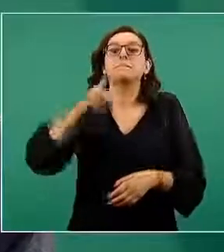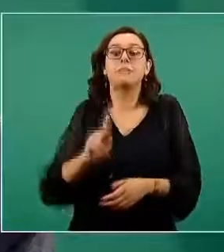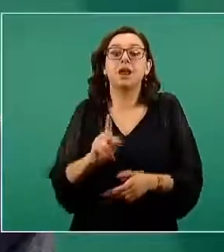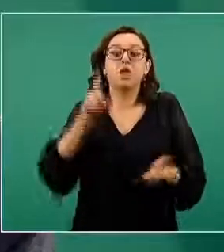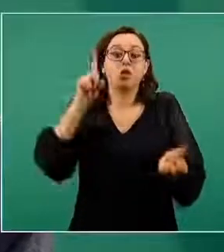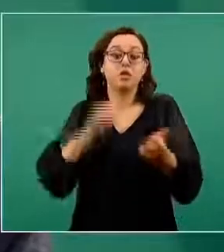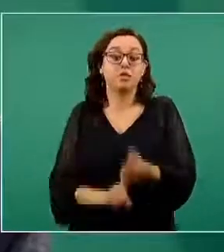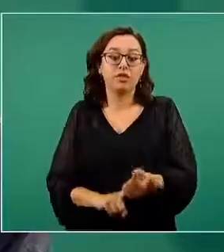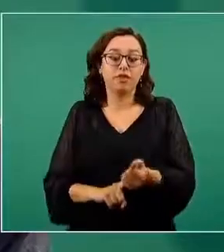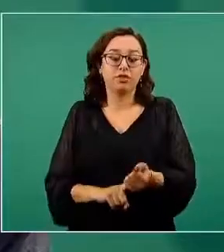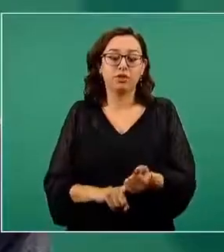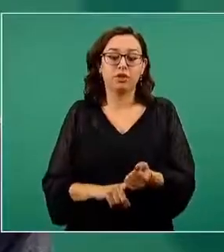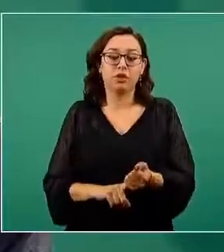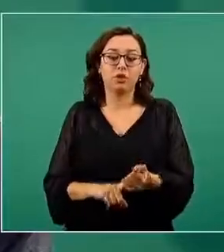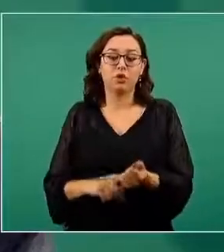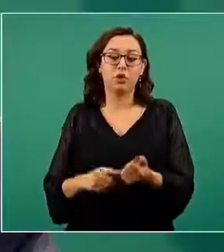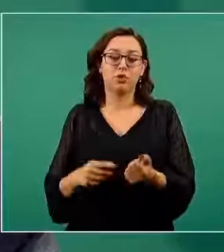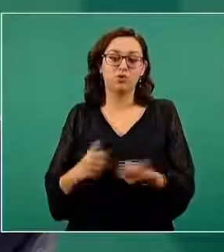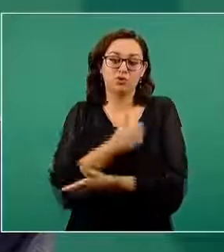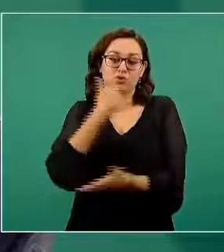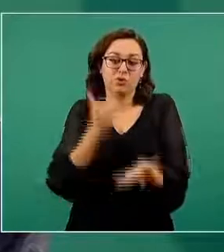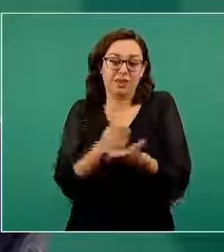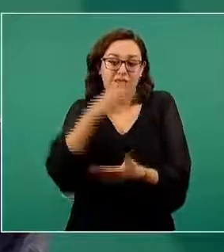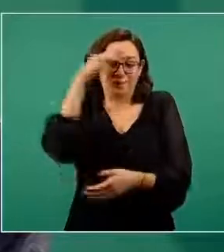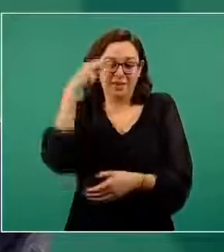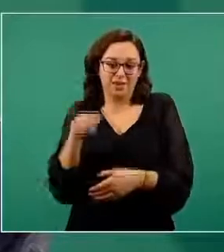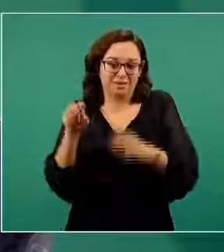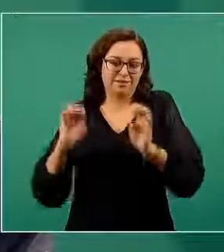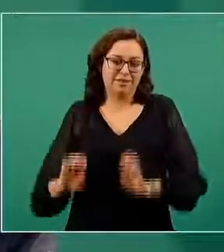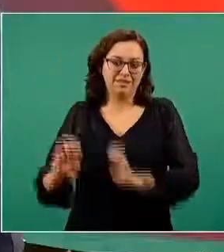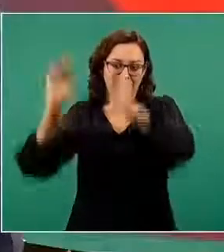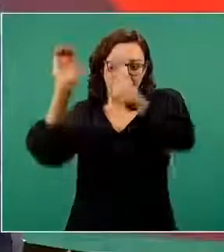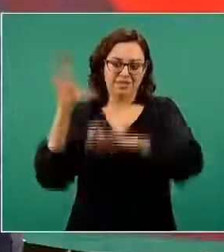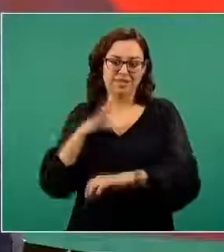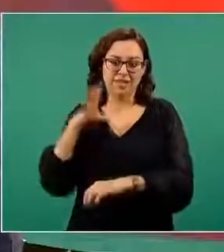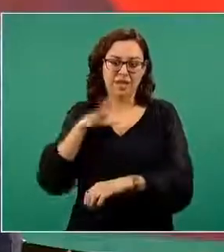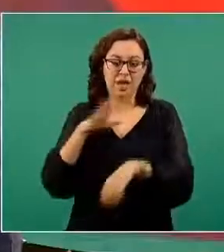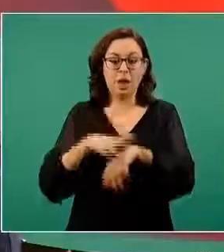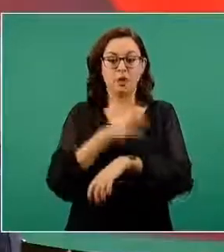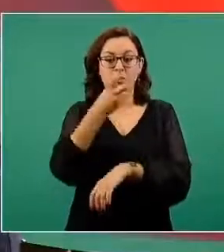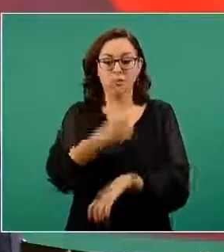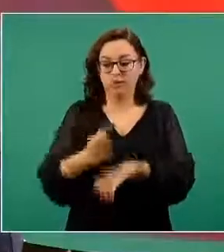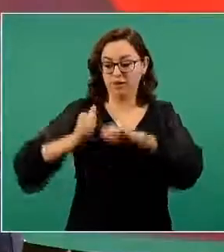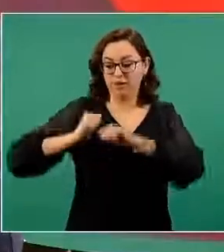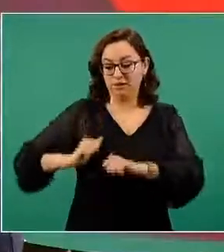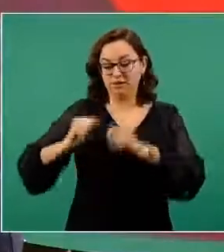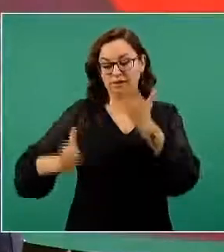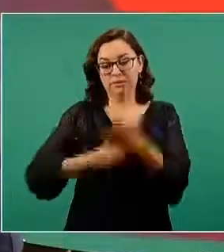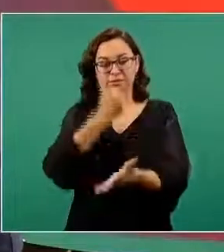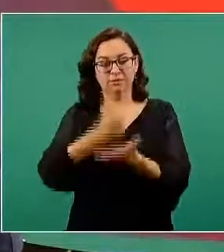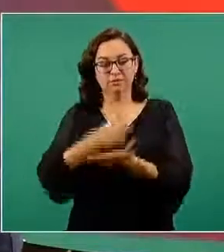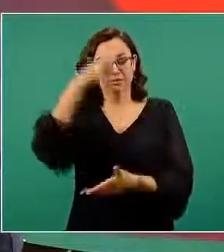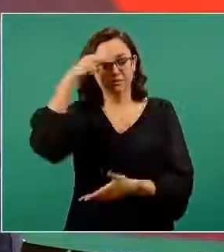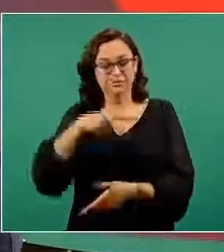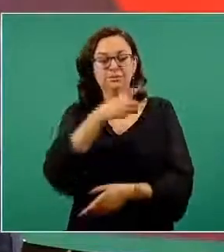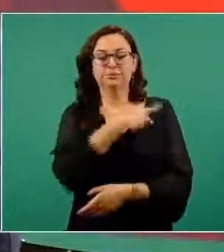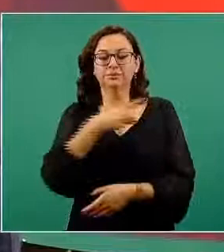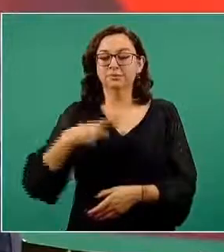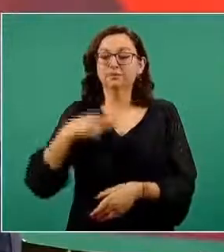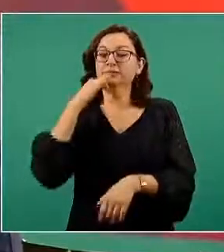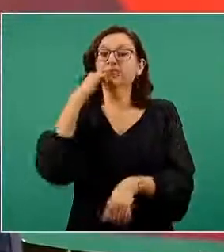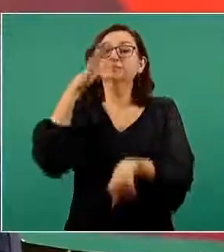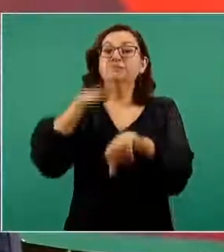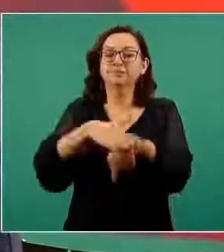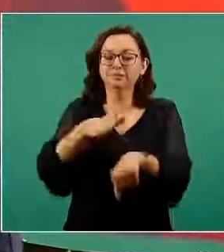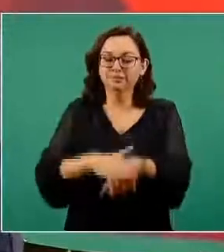la Autoridad Sanitaria de la Ciudad de México debe tomar una acción de estudio y control de ese brote. Entonces, que lo comuniquen de manera